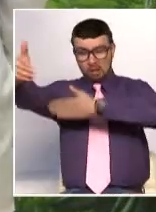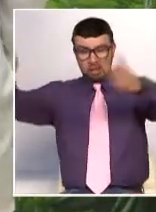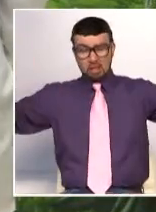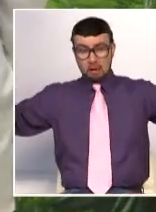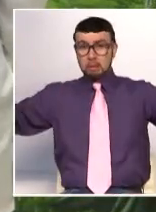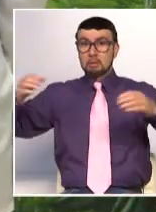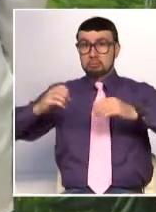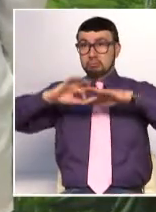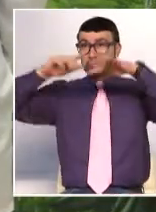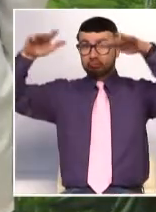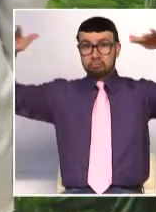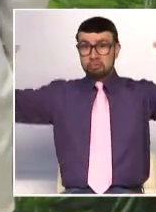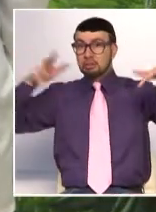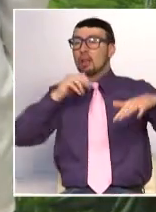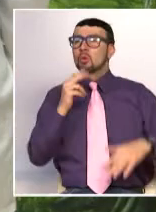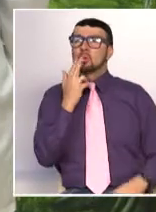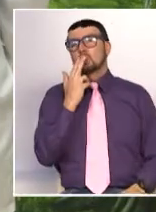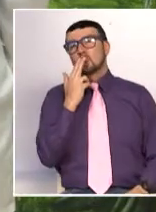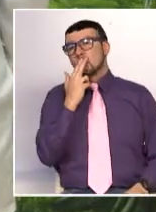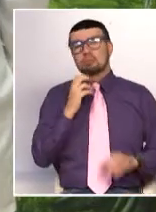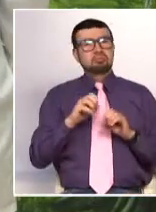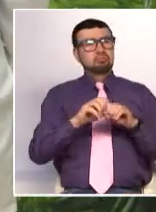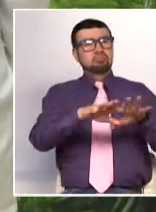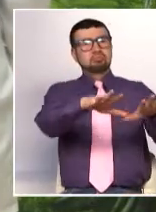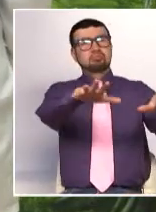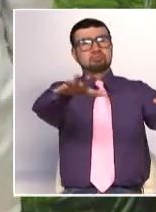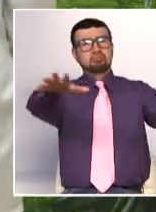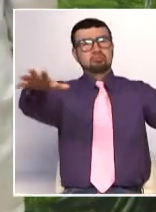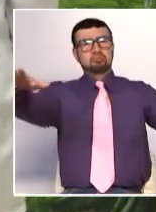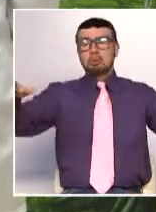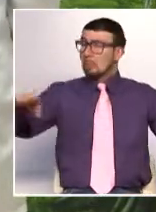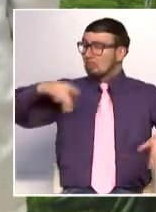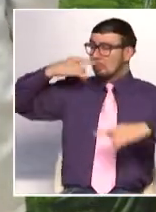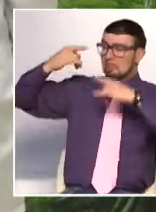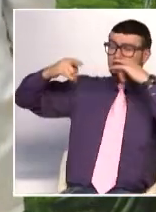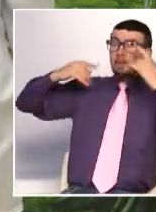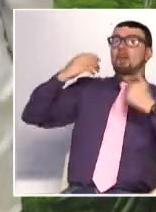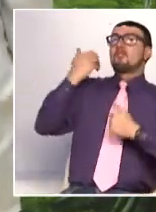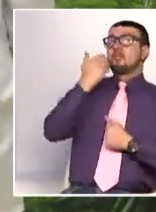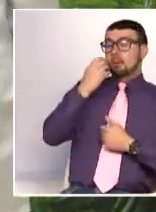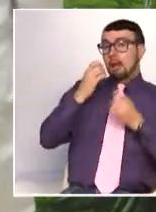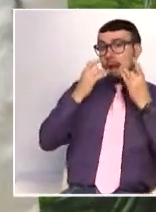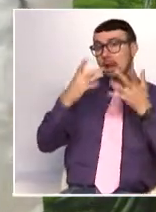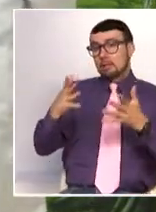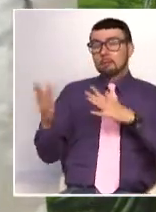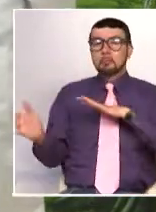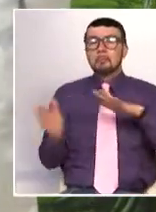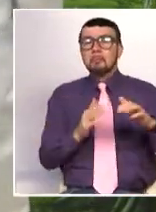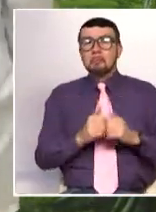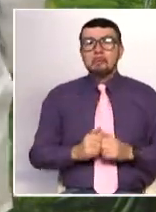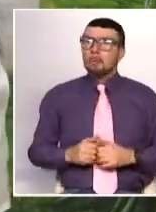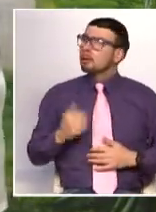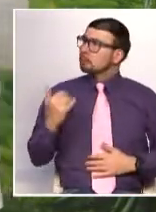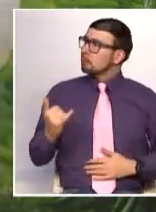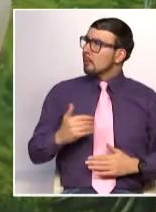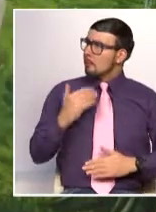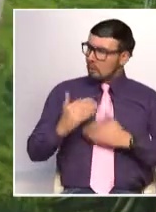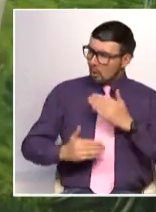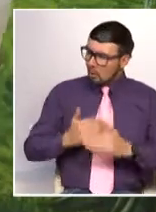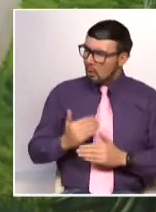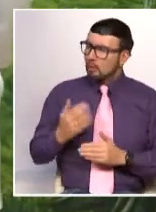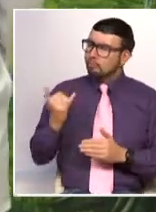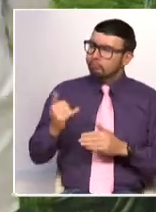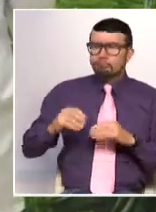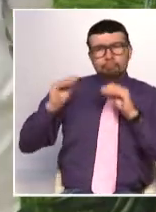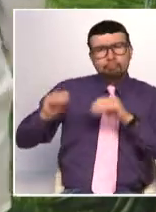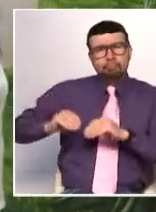a las personas que están a su alrededor con nosotros vienen médicos a rotar ya hacer procesos de capacitación y